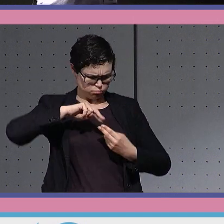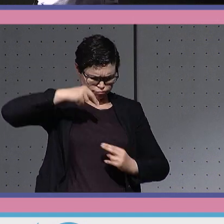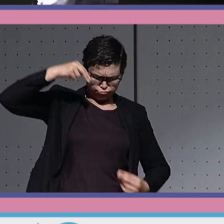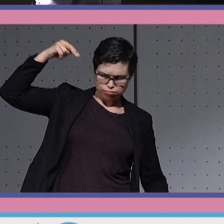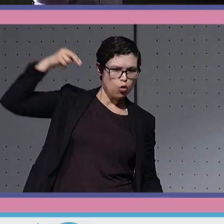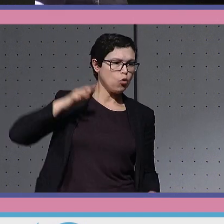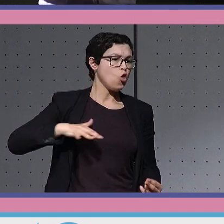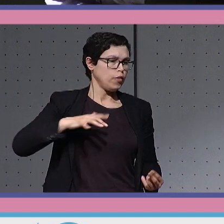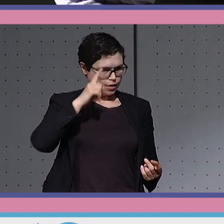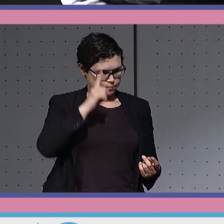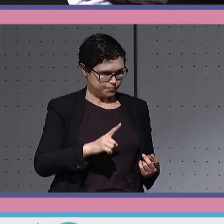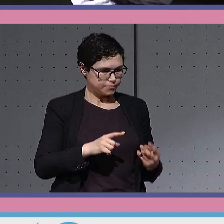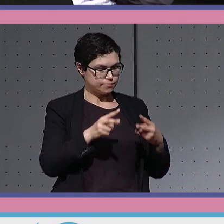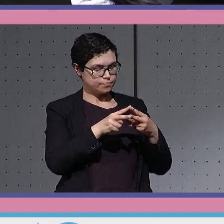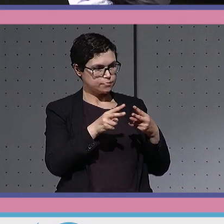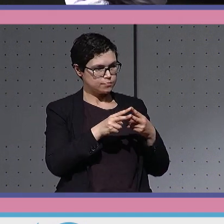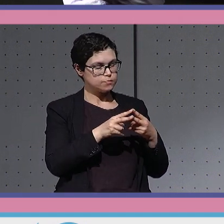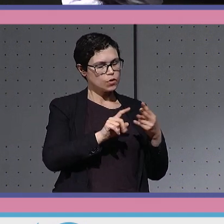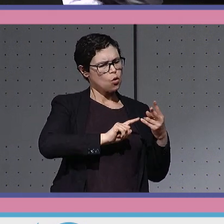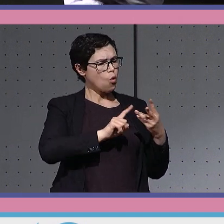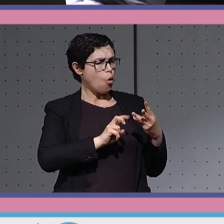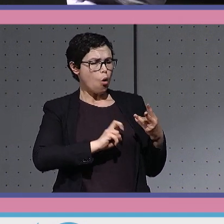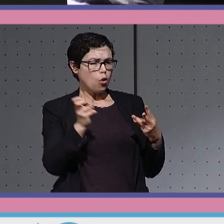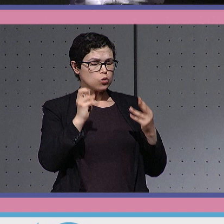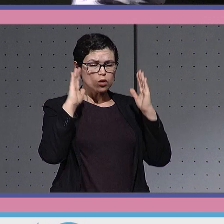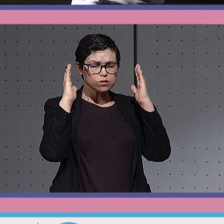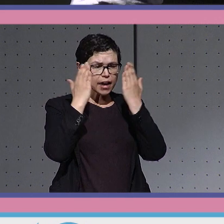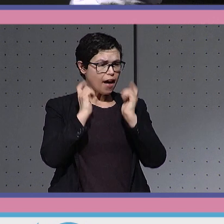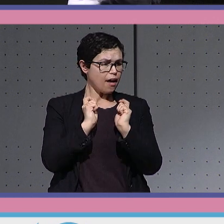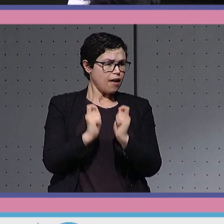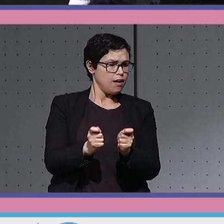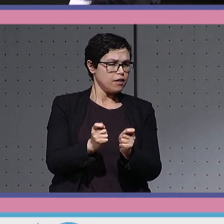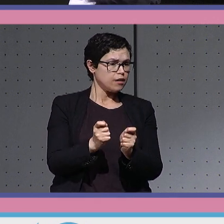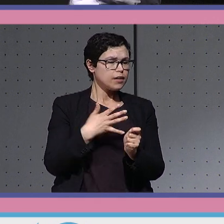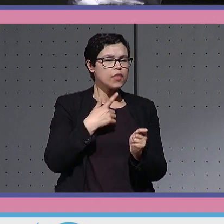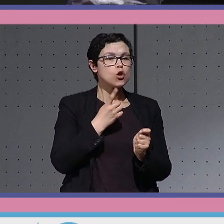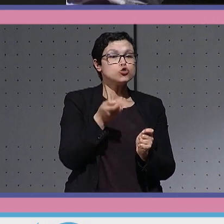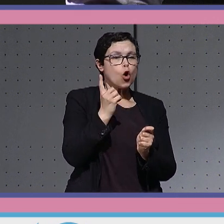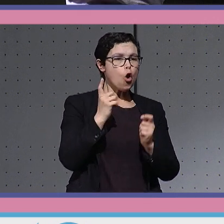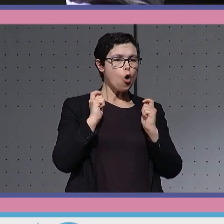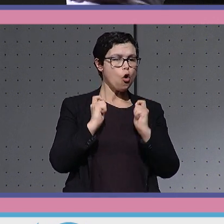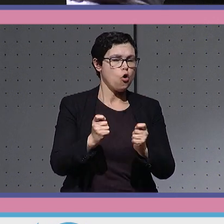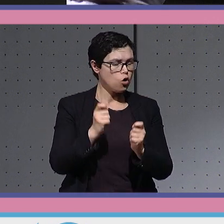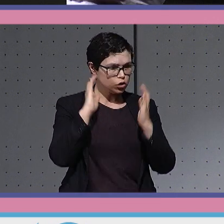En lo que os decía de casos que ya no son diagnosticados actualmente de TEA, pero tienen TEA, o sea, tienen TEA, pero